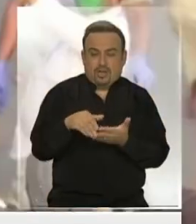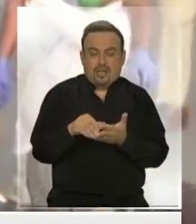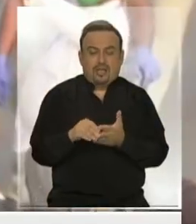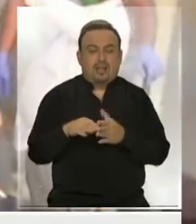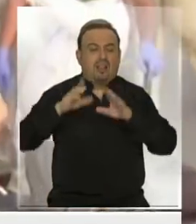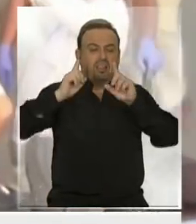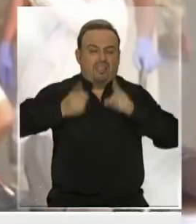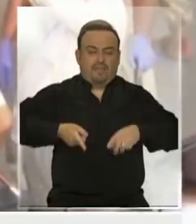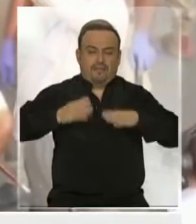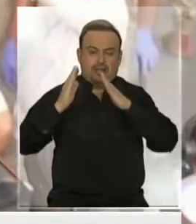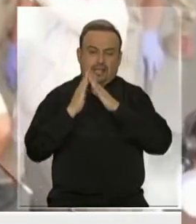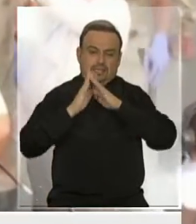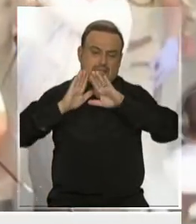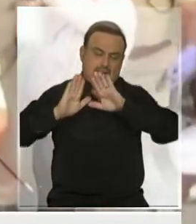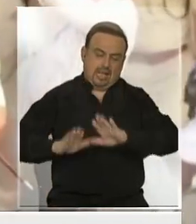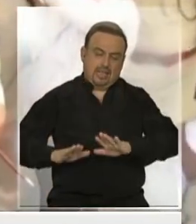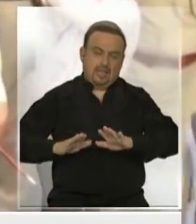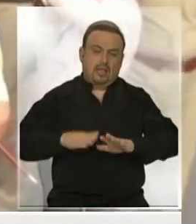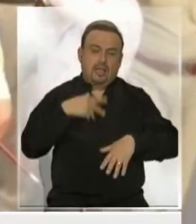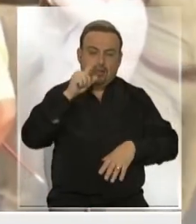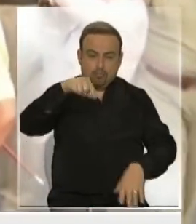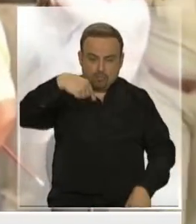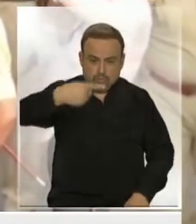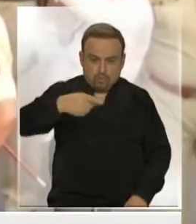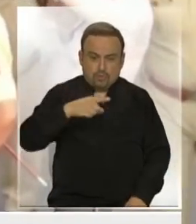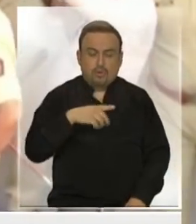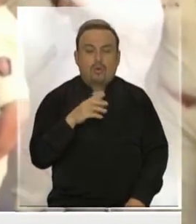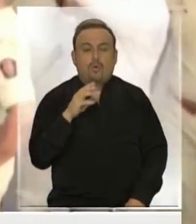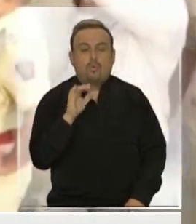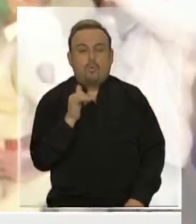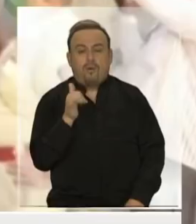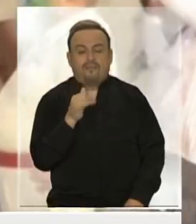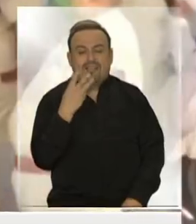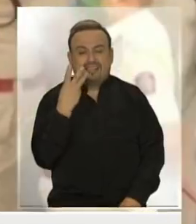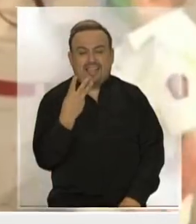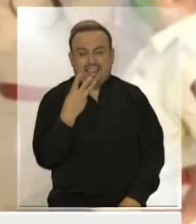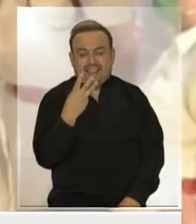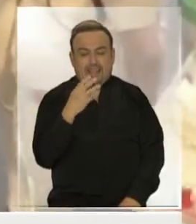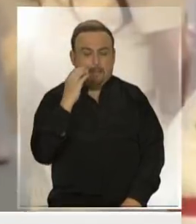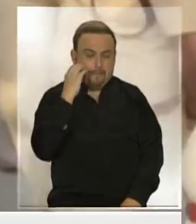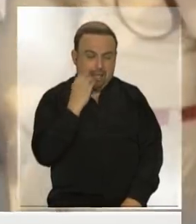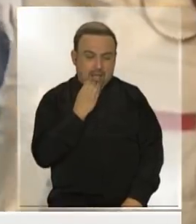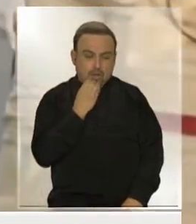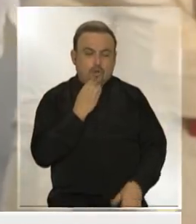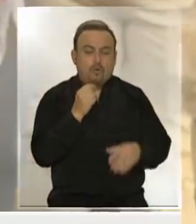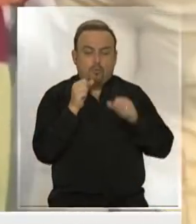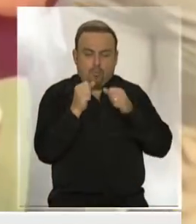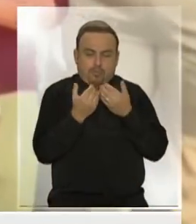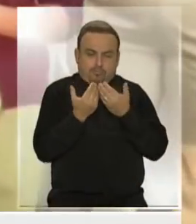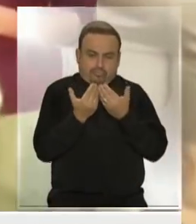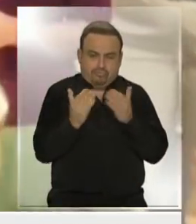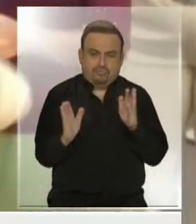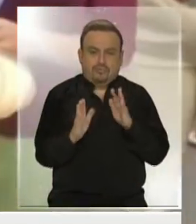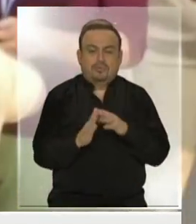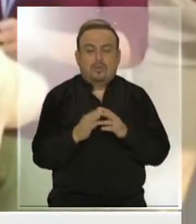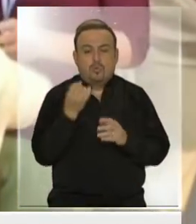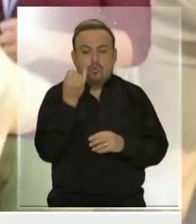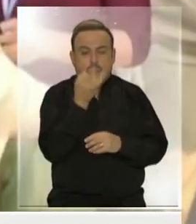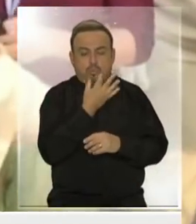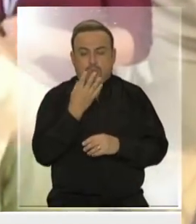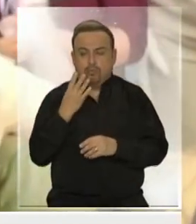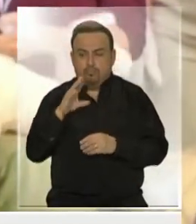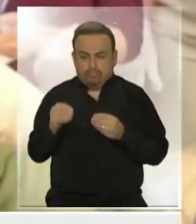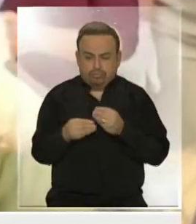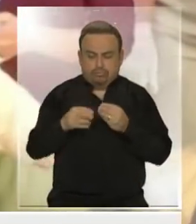quedarse en sus casas hasta por lo menos el próximo 3 de mayo todo esto luego que las autoridades se confirmaron que el número de casos por